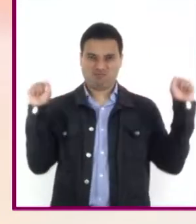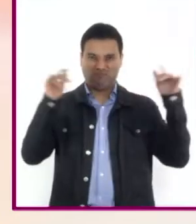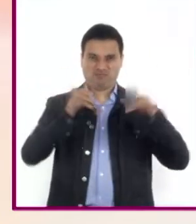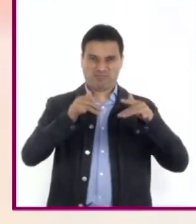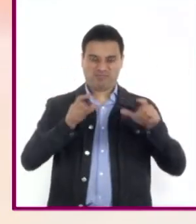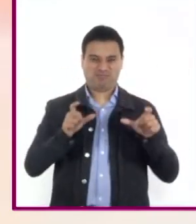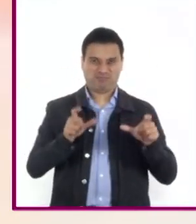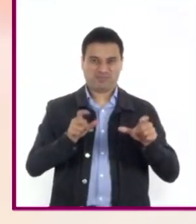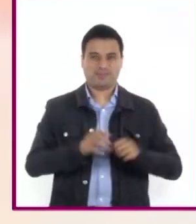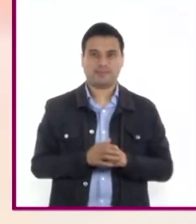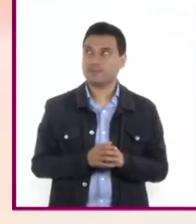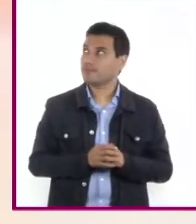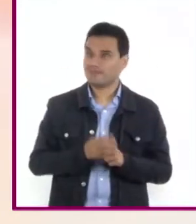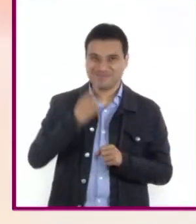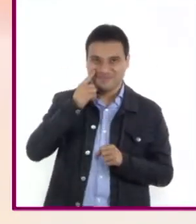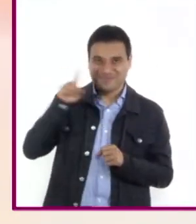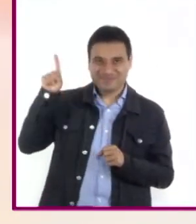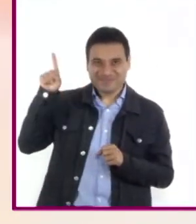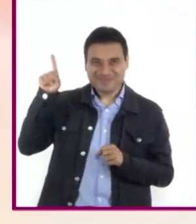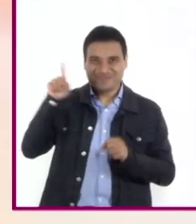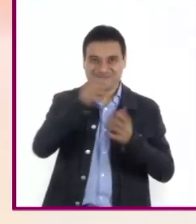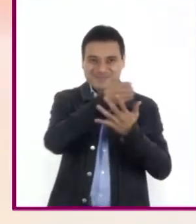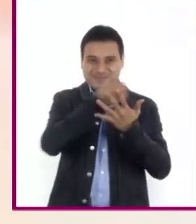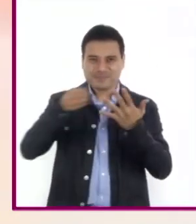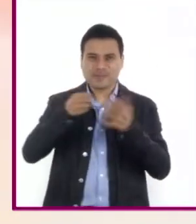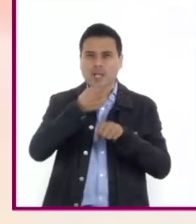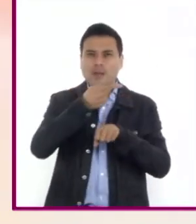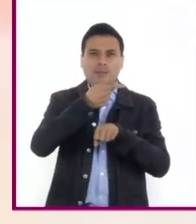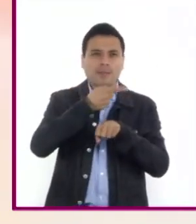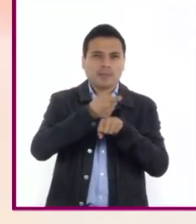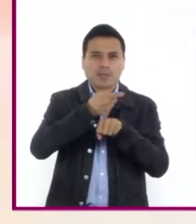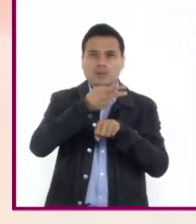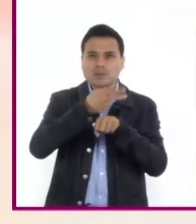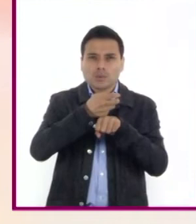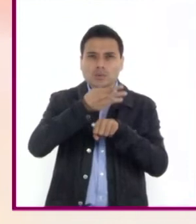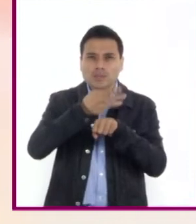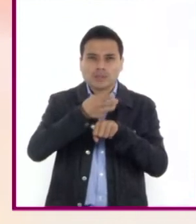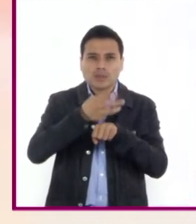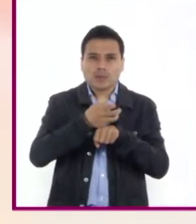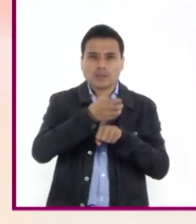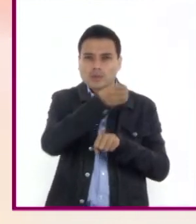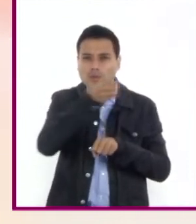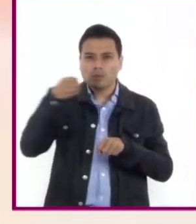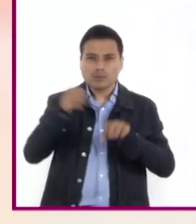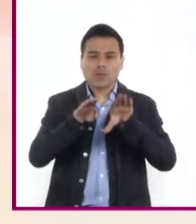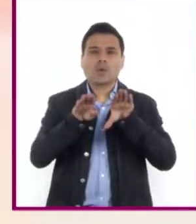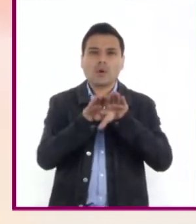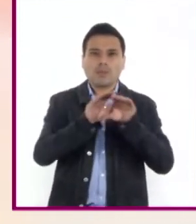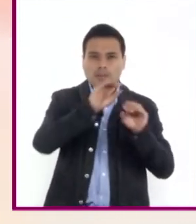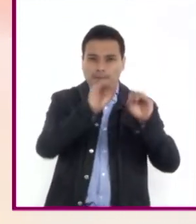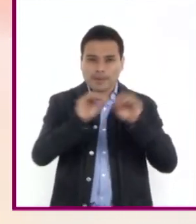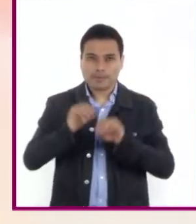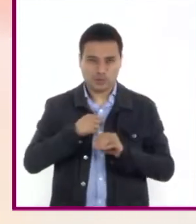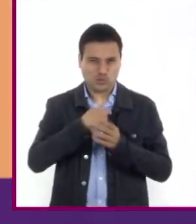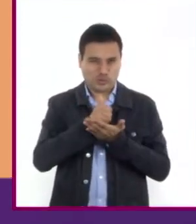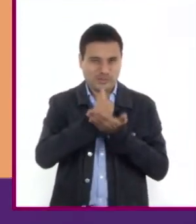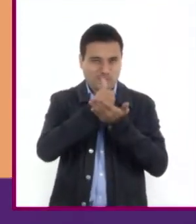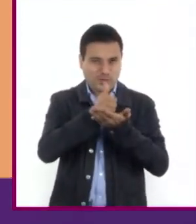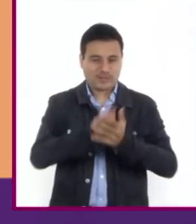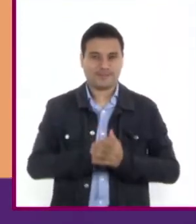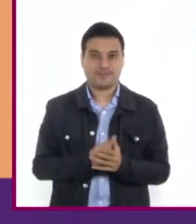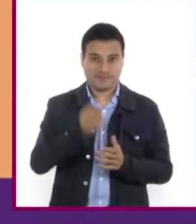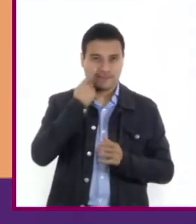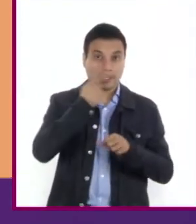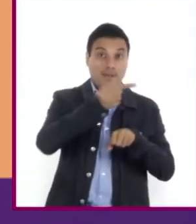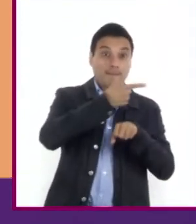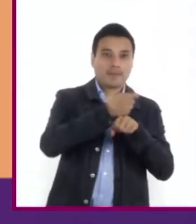De estos acontecimientos, ¿cuál fue el que ocurrió primero y cuál ocurrió al último? Te voy a ayudar. En